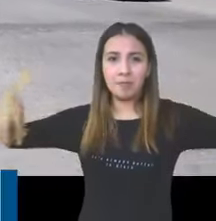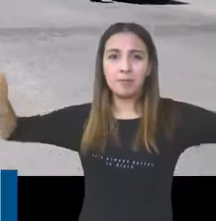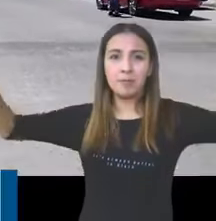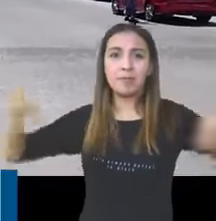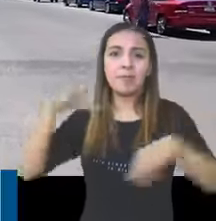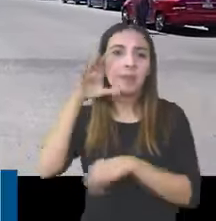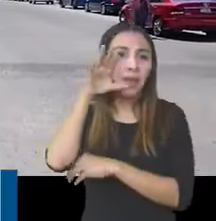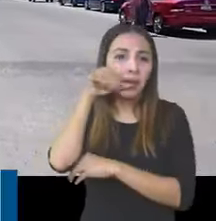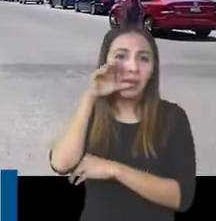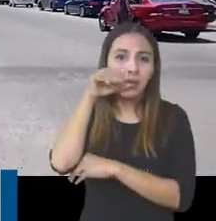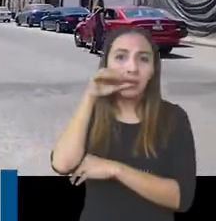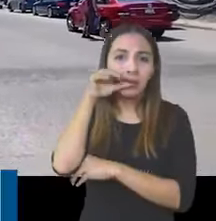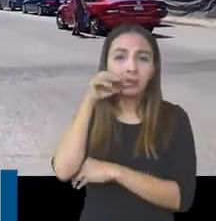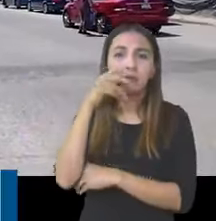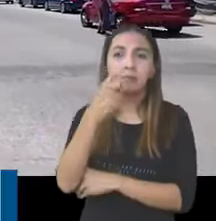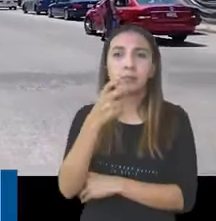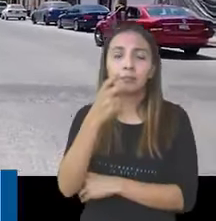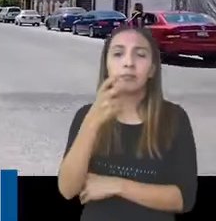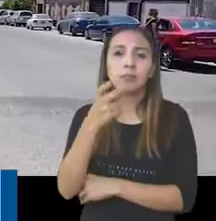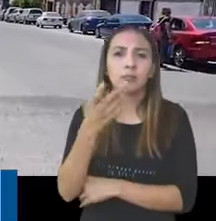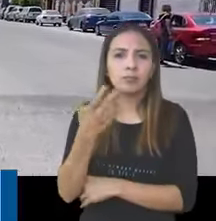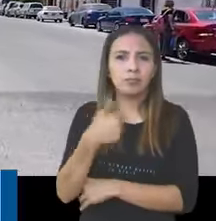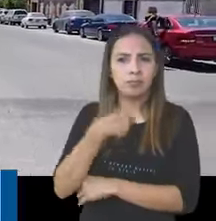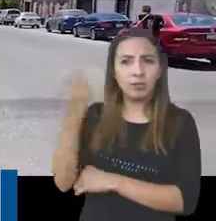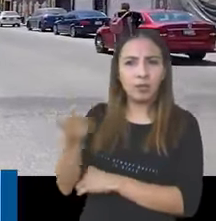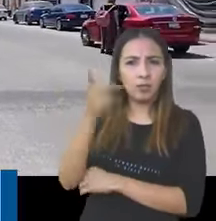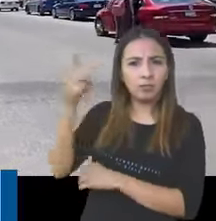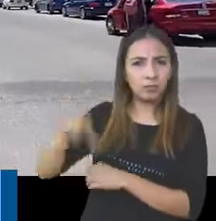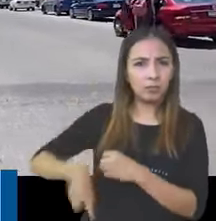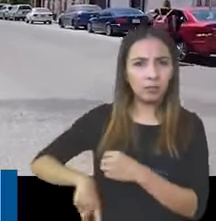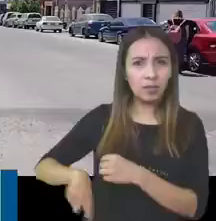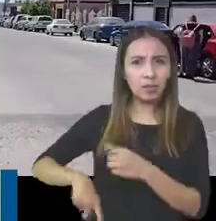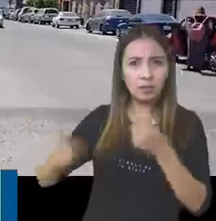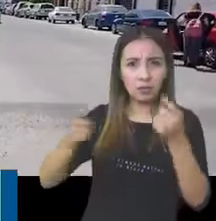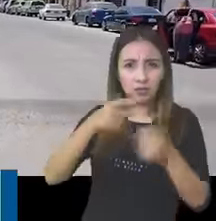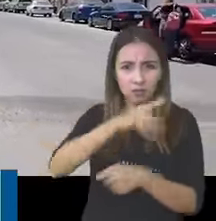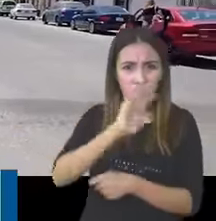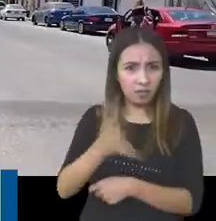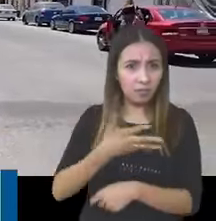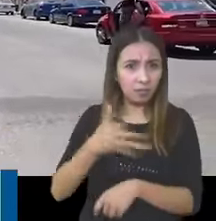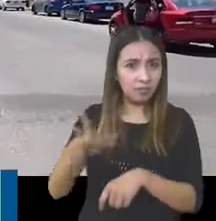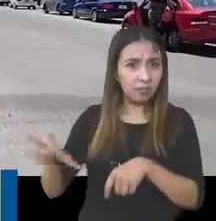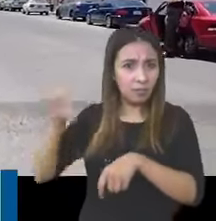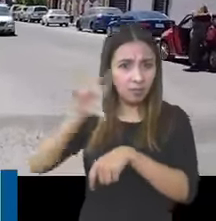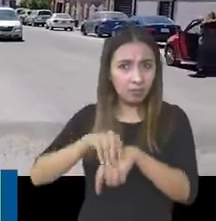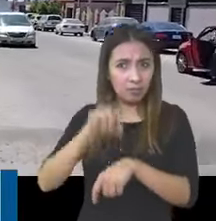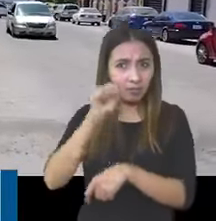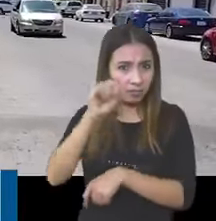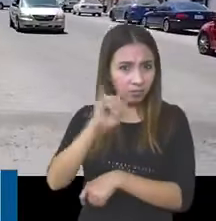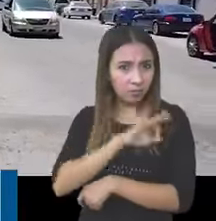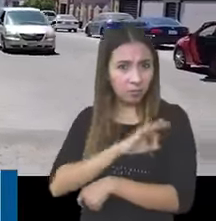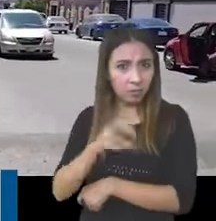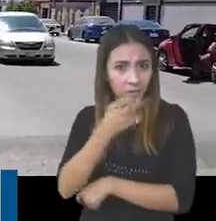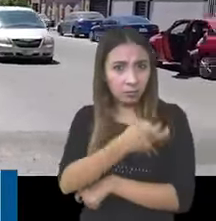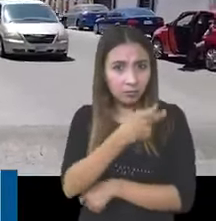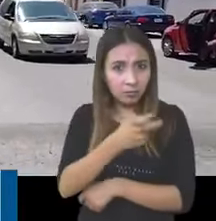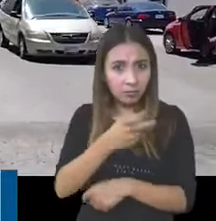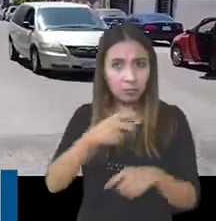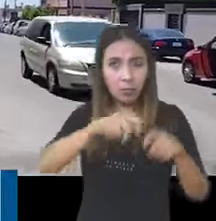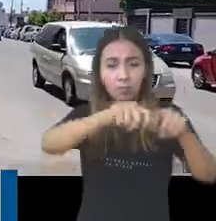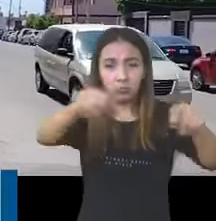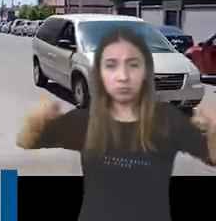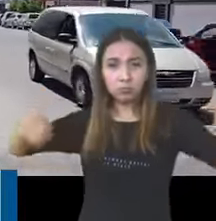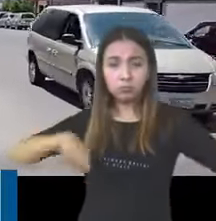naranja. Y la pregunta es a Control Urbano, si tendrán permiso, si es permitido. La pregunta es a